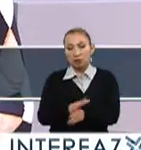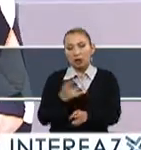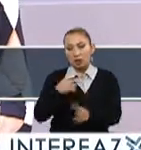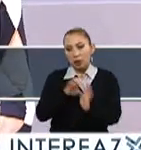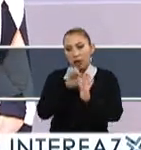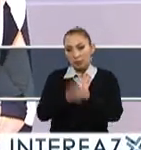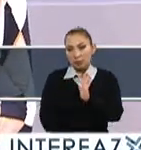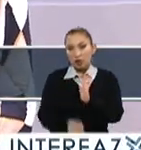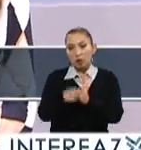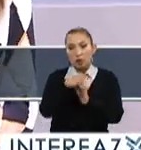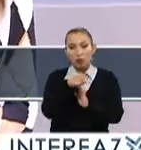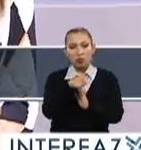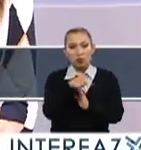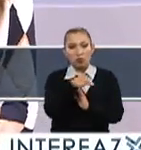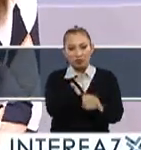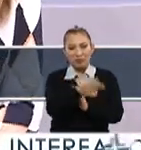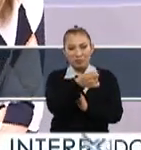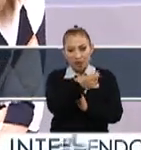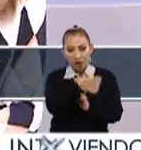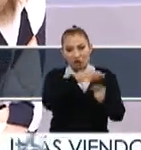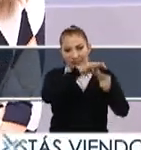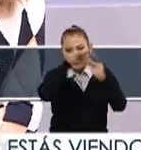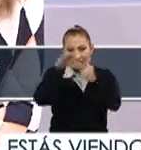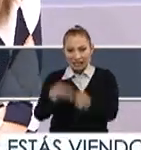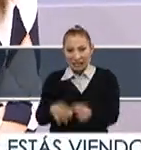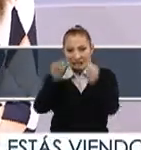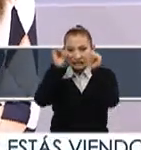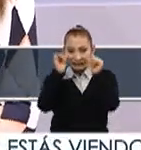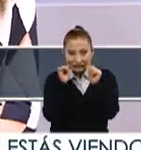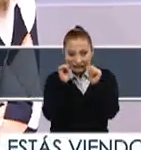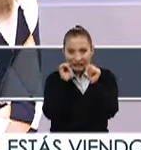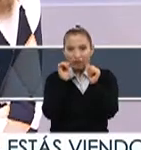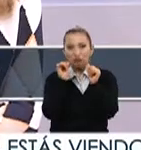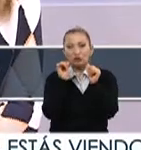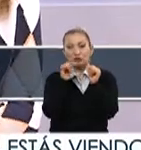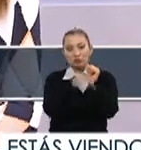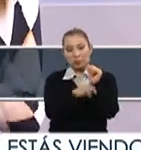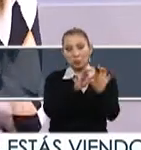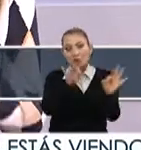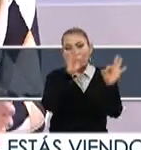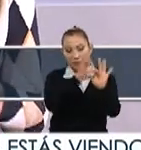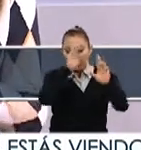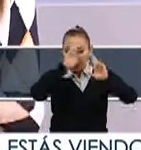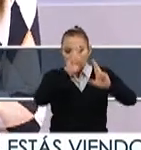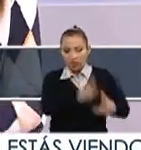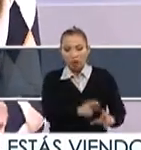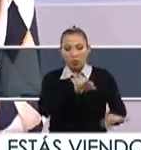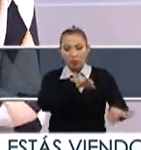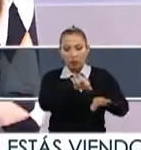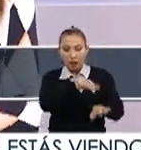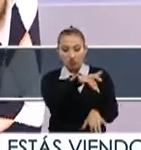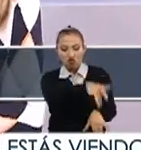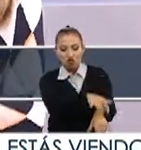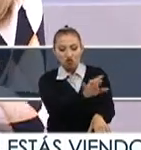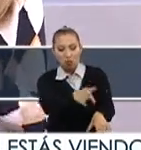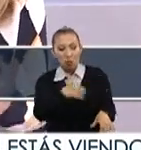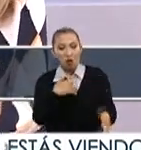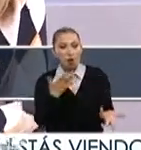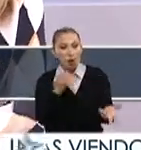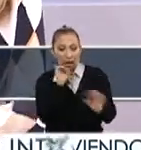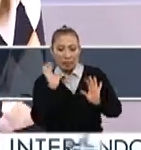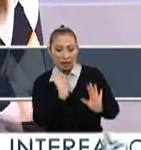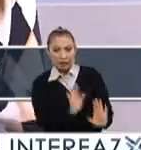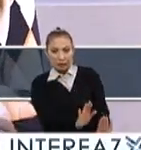bueno, por ejemplo, en el caso de los perritos guías, ¿no? Los perros guías, es importante respetar cuando están trabajando, no